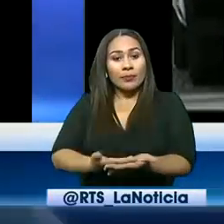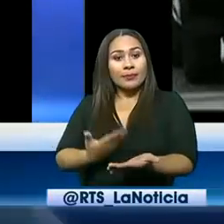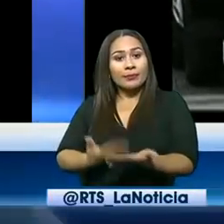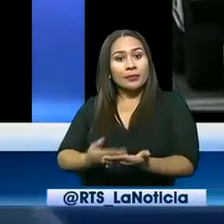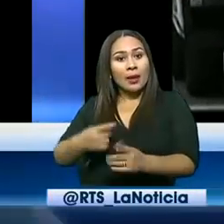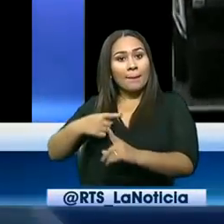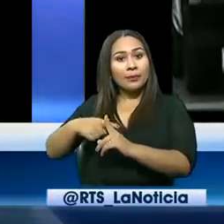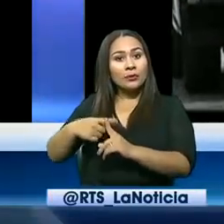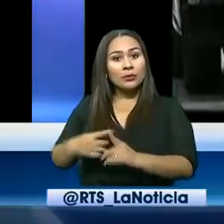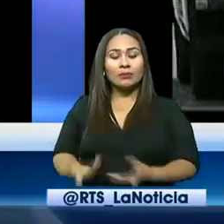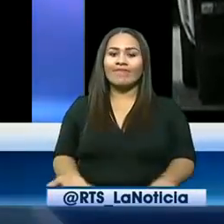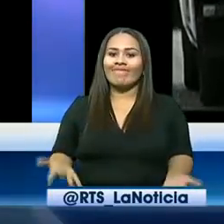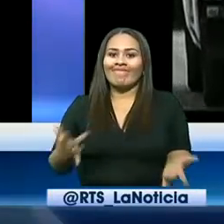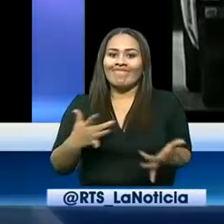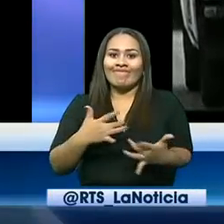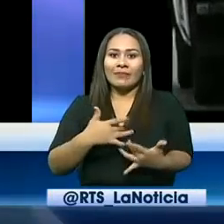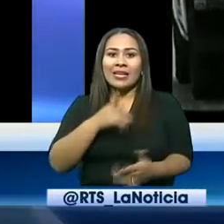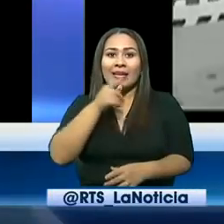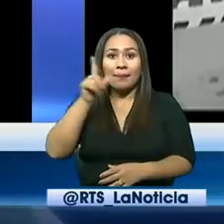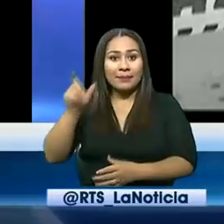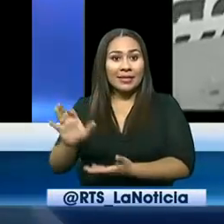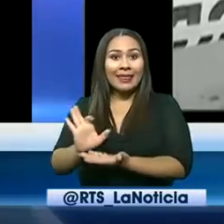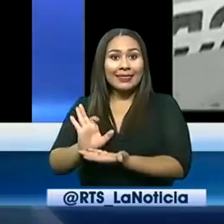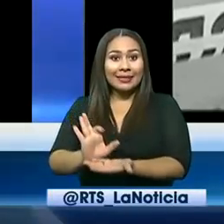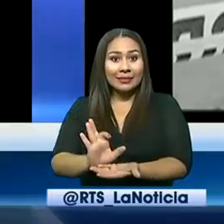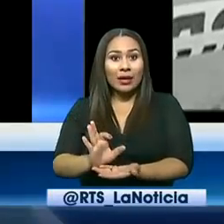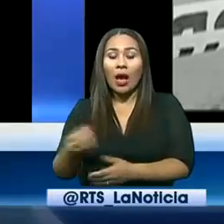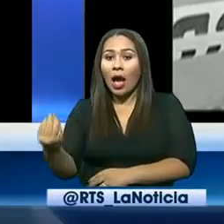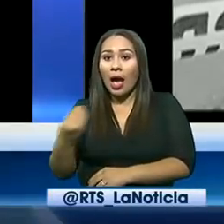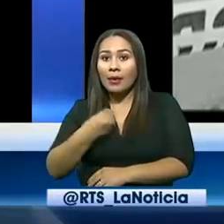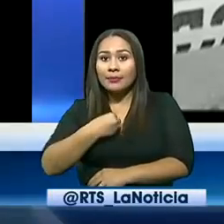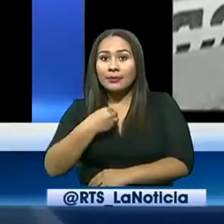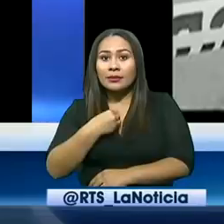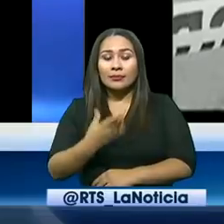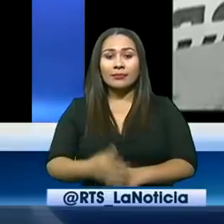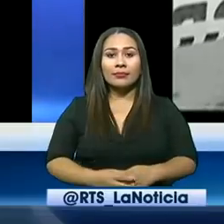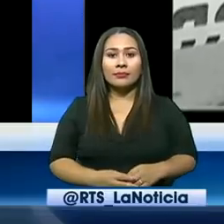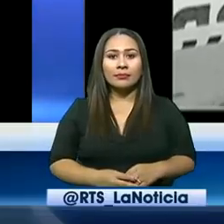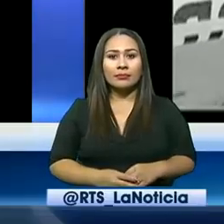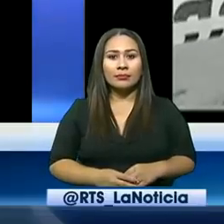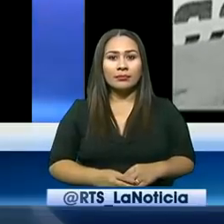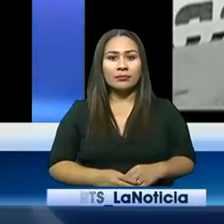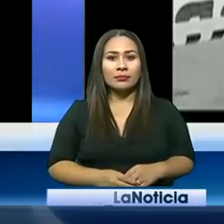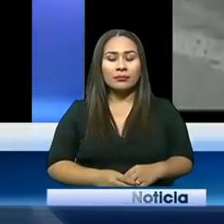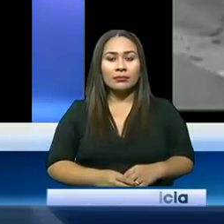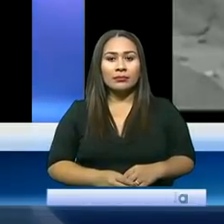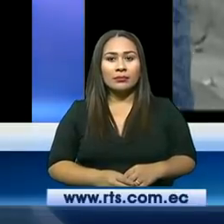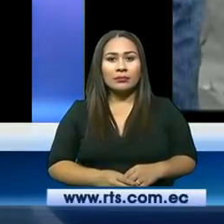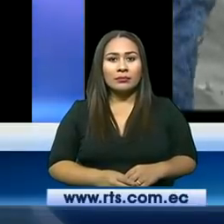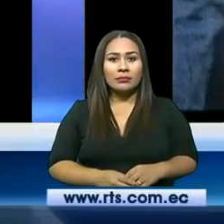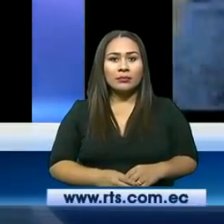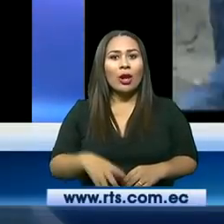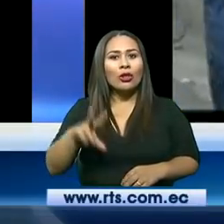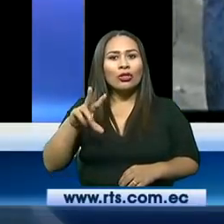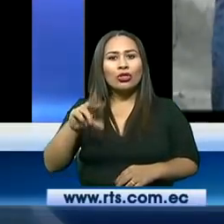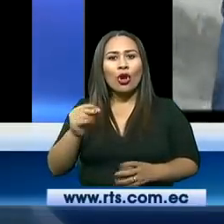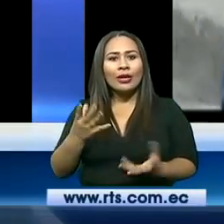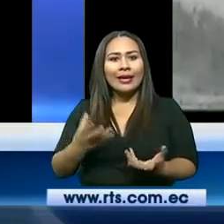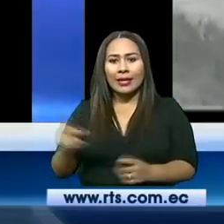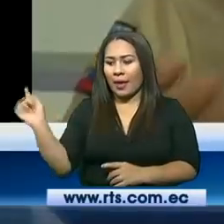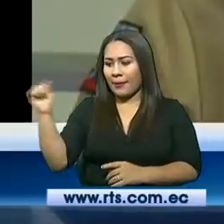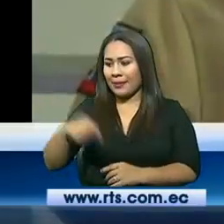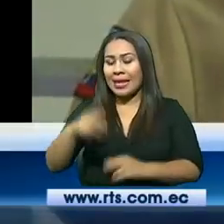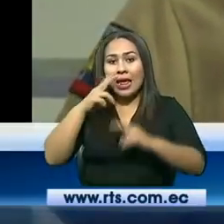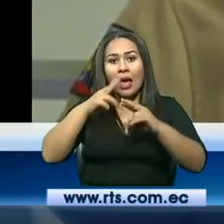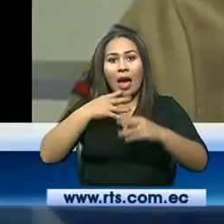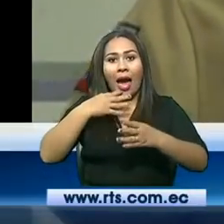positivo. Lamentablemente el testigo que quien nos dio las placas fue que últimamente no quiso colaborar, continuar con la investigación.